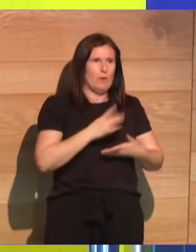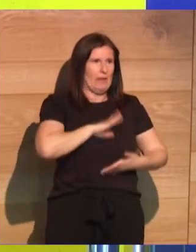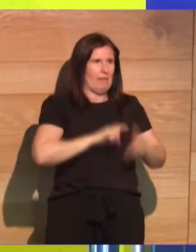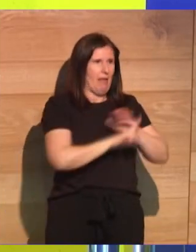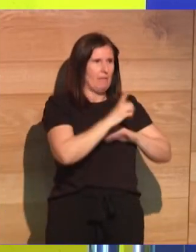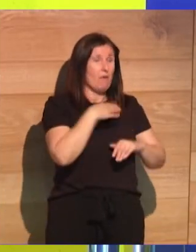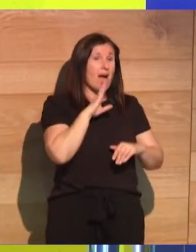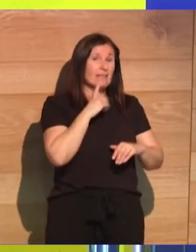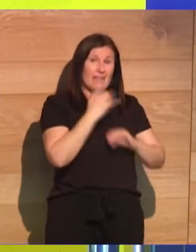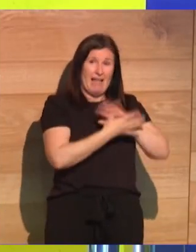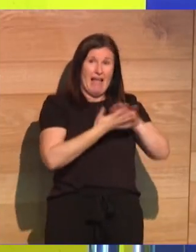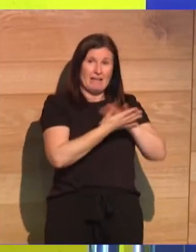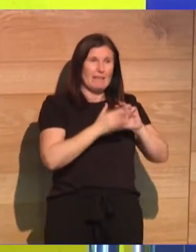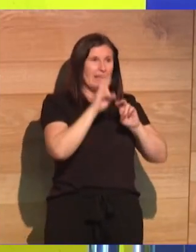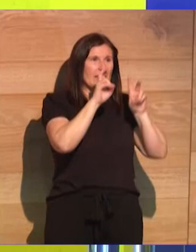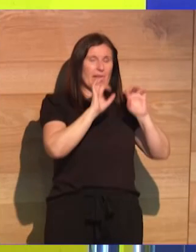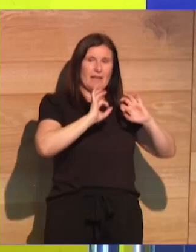visión que antes os decía de la rueda.